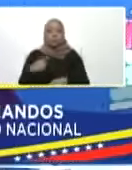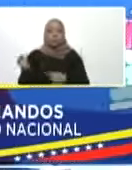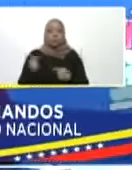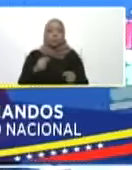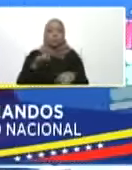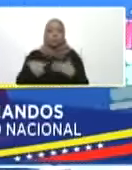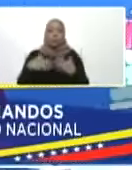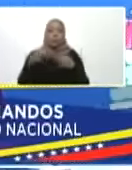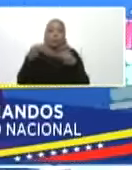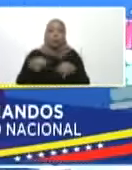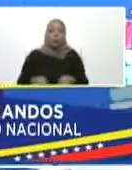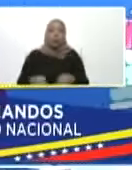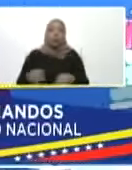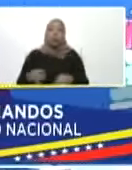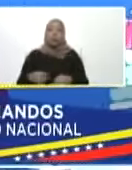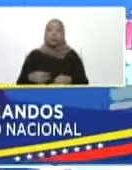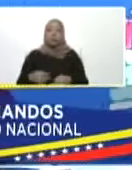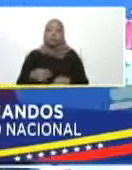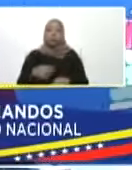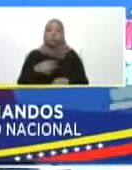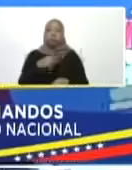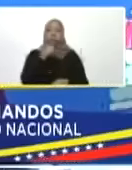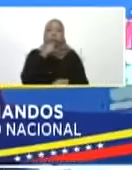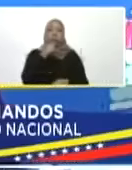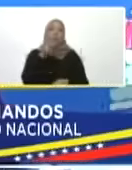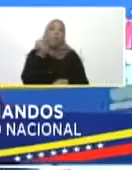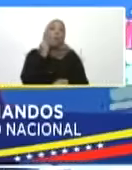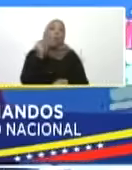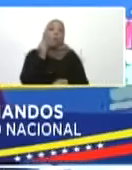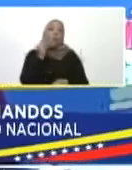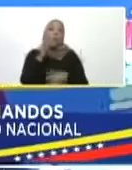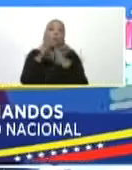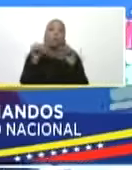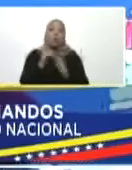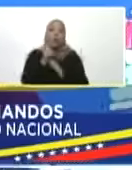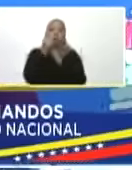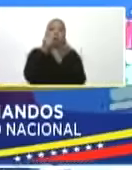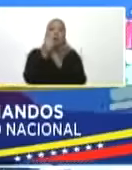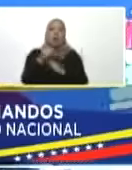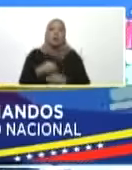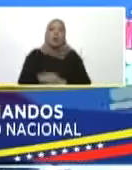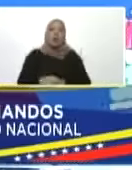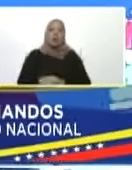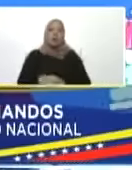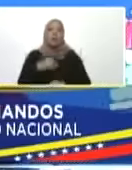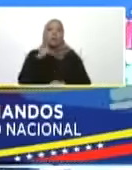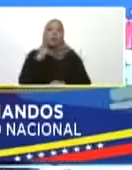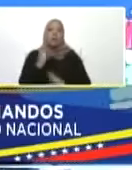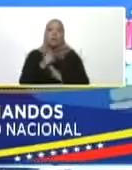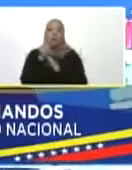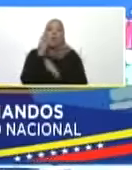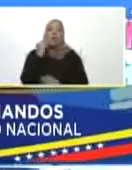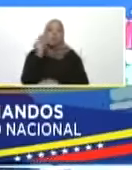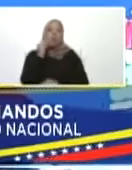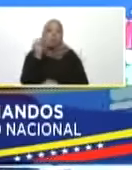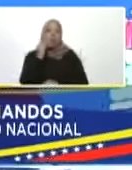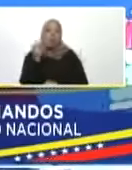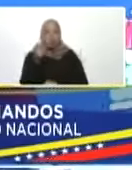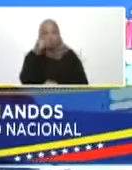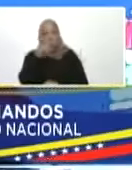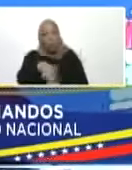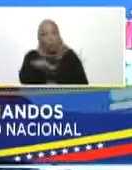dependiente, sin experiencia, sin liderazgo, o un presidente con liderazgo, con experiencia, con